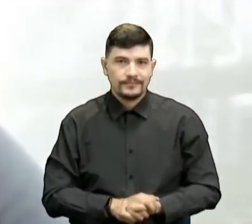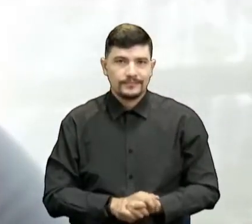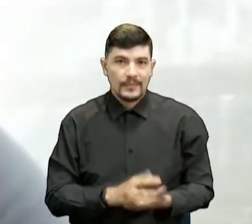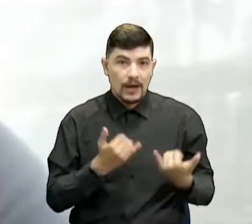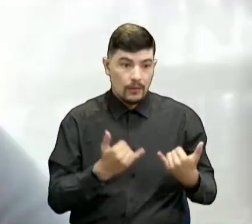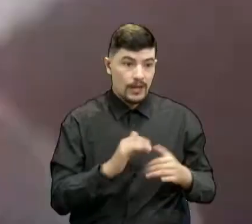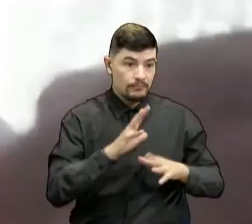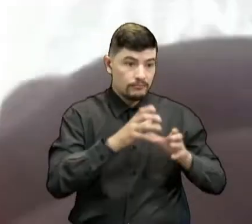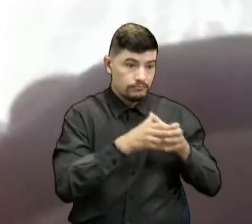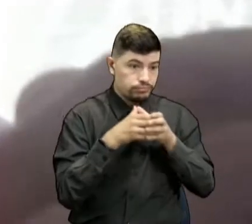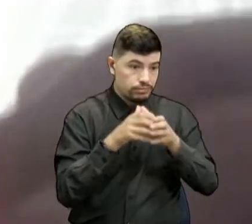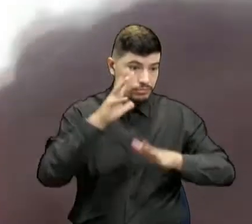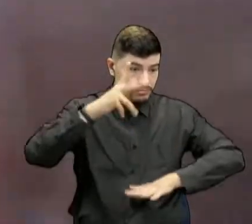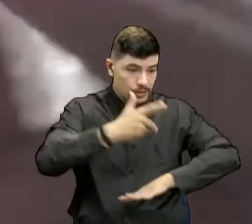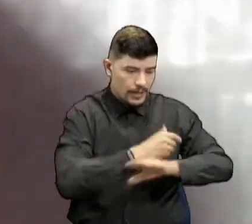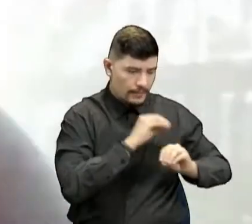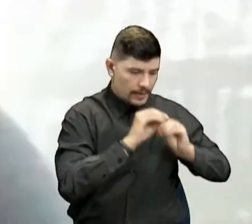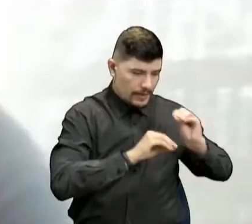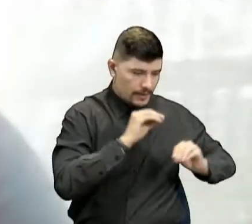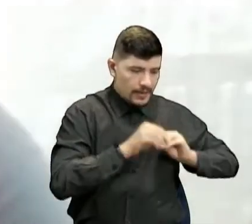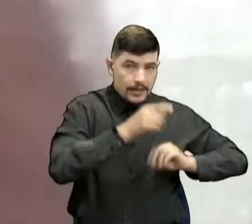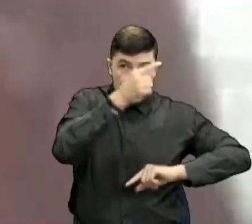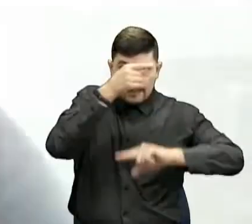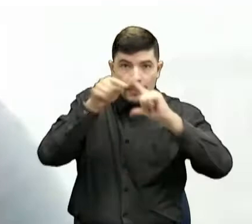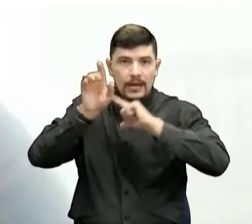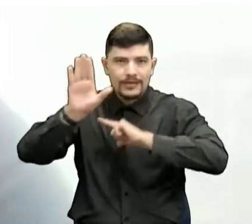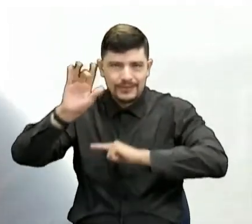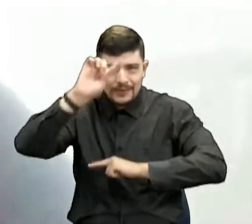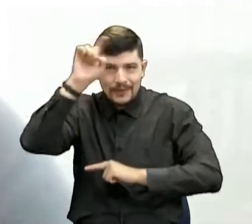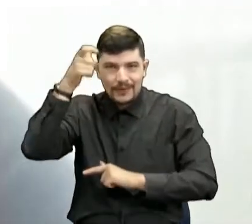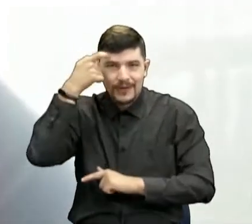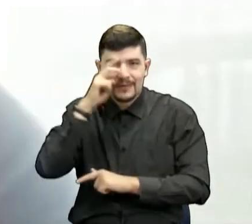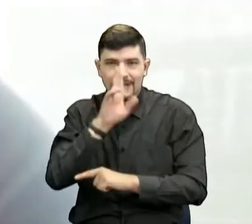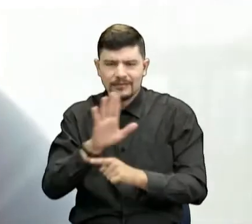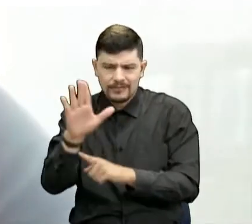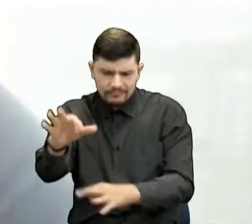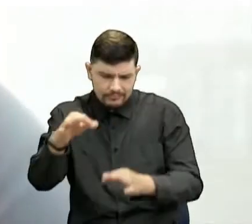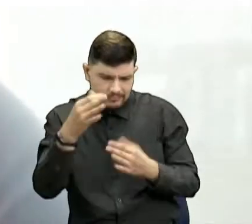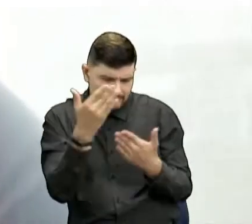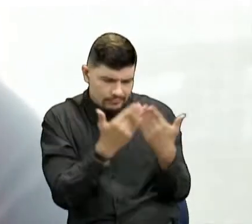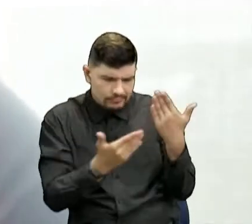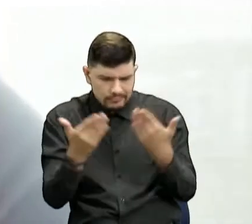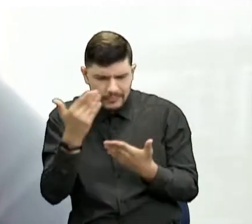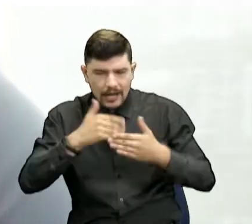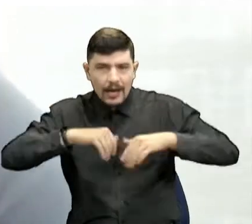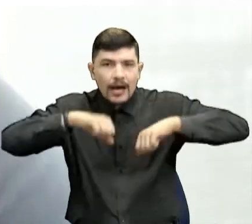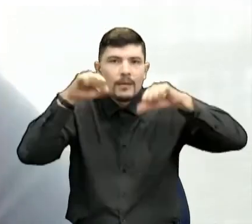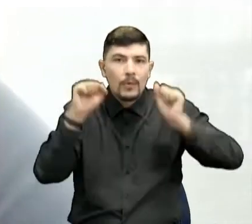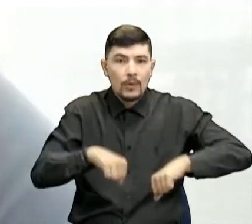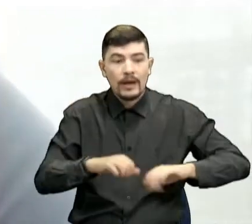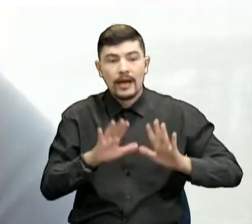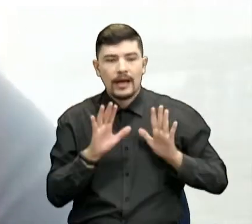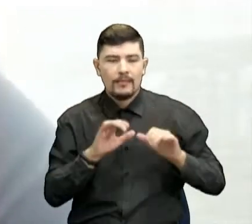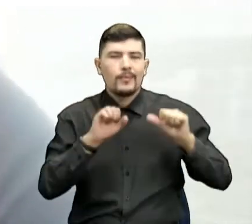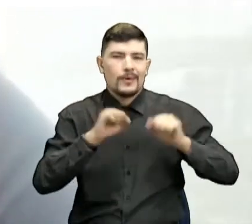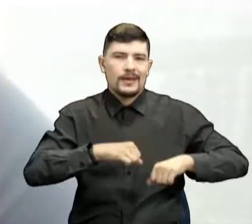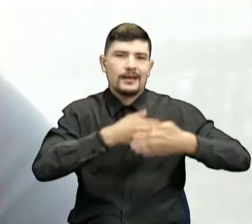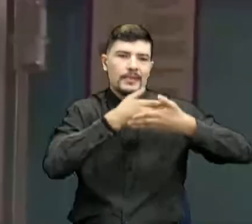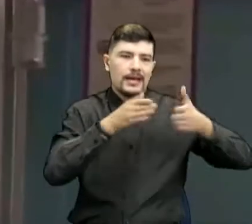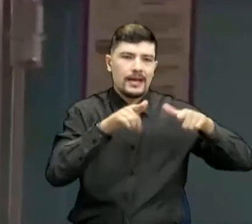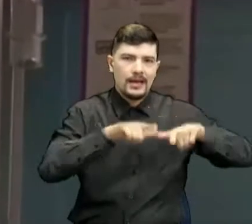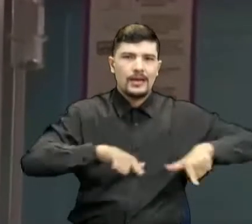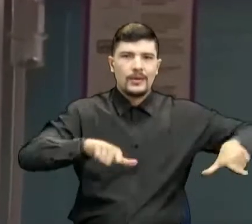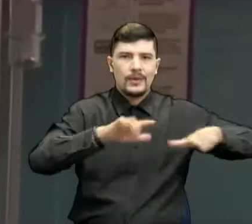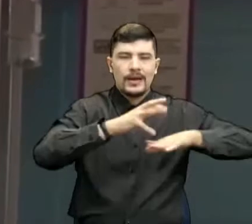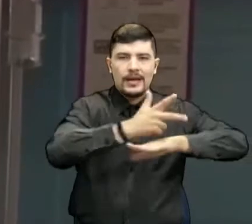nos den el permiso para el piloto. Y después del piloto, pues que todos podamos trabajar en la ciudad. Estamos realmente